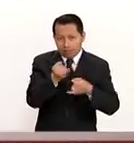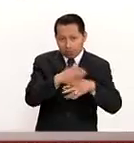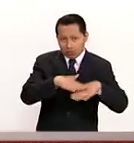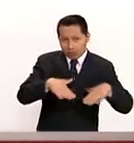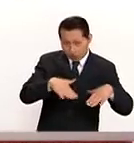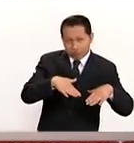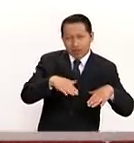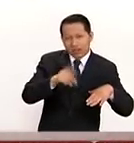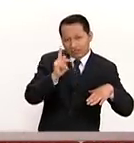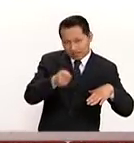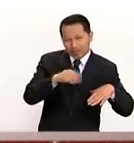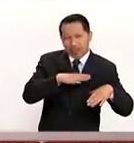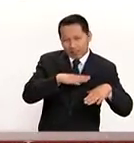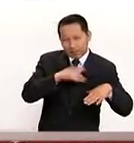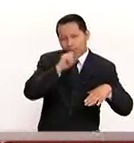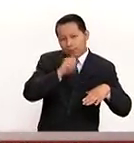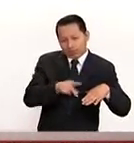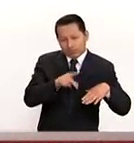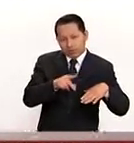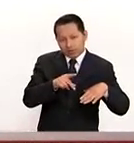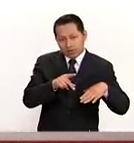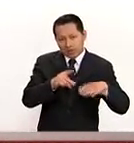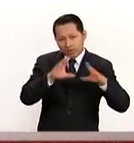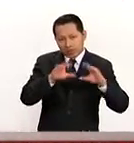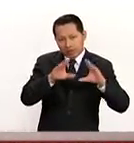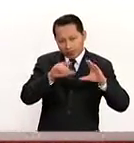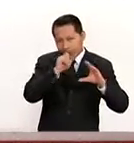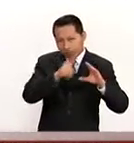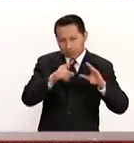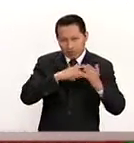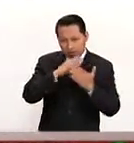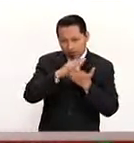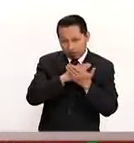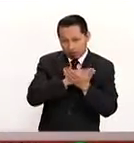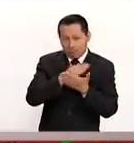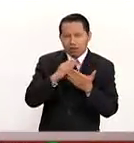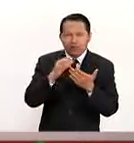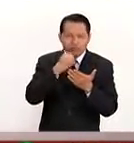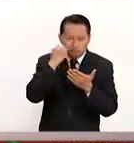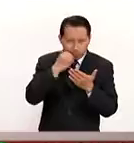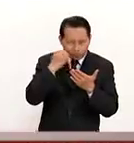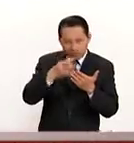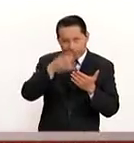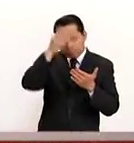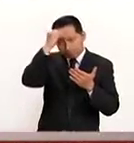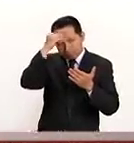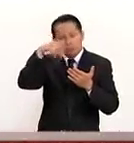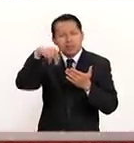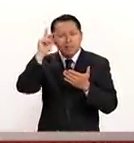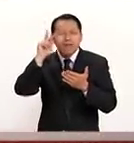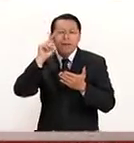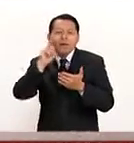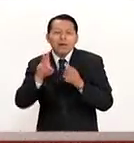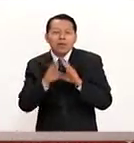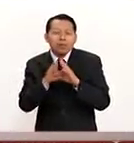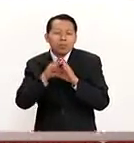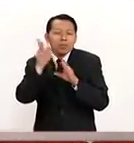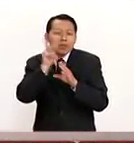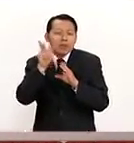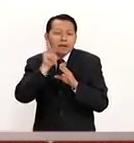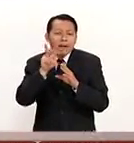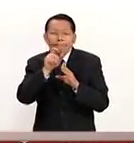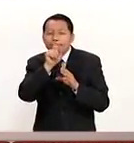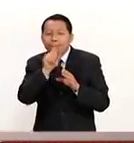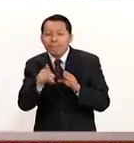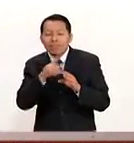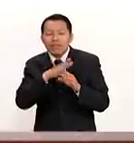ellos traen, que es ya la propia, que ellos los contenidos programáticos de su escuela, lo vean pero de manera experimental, que